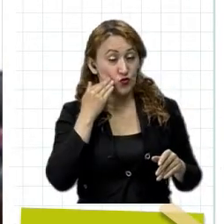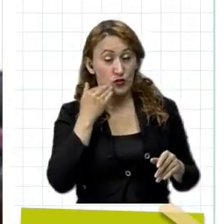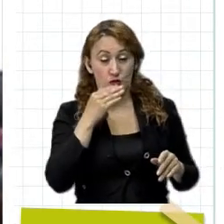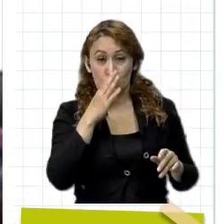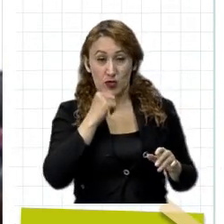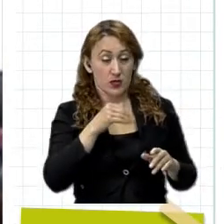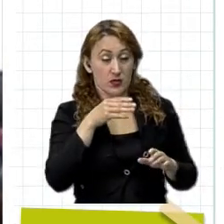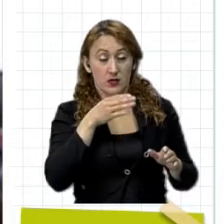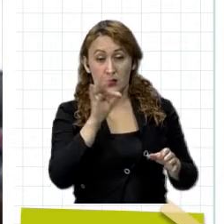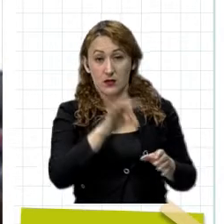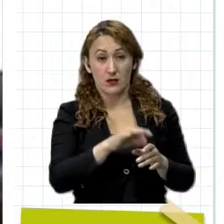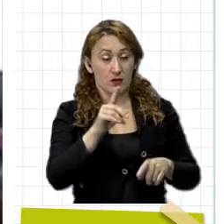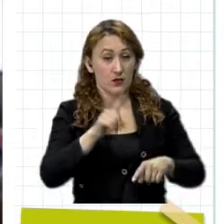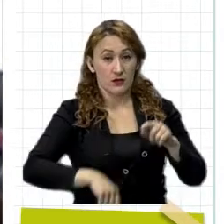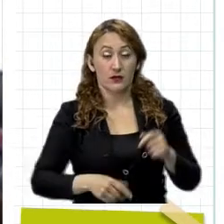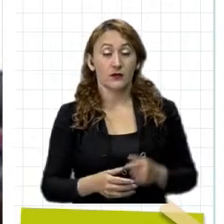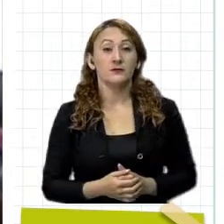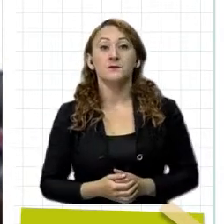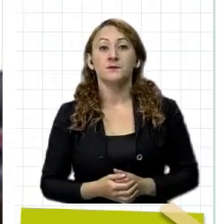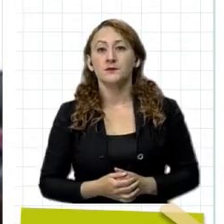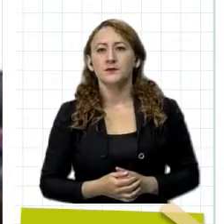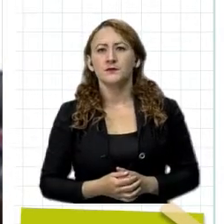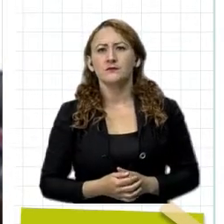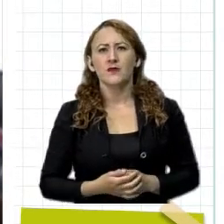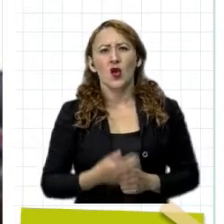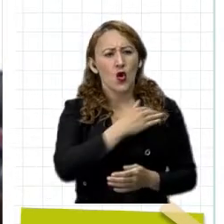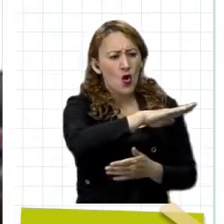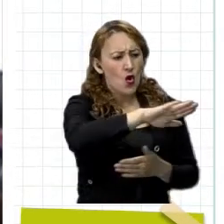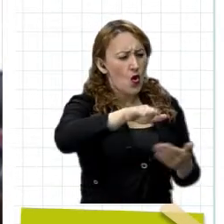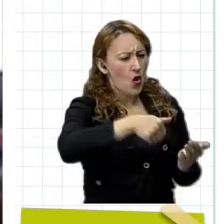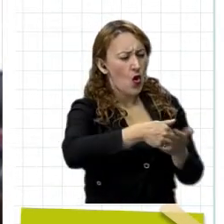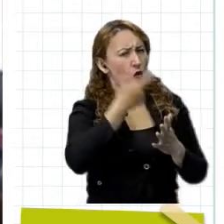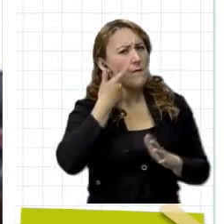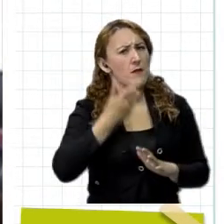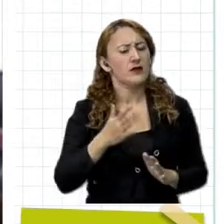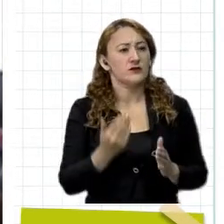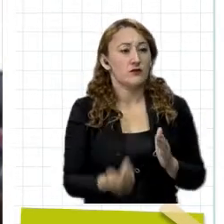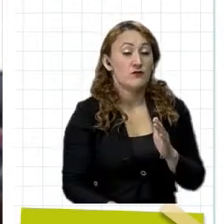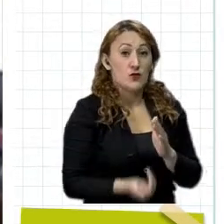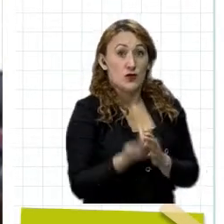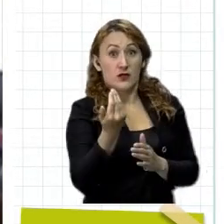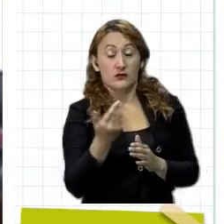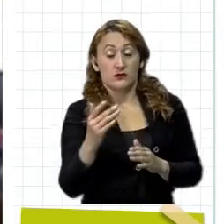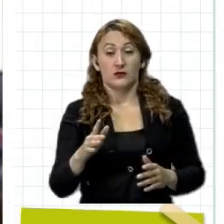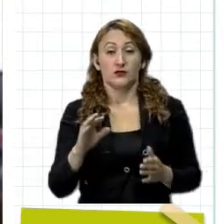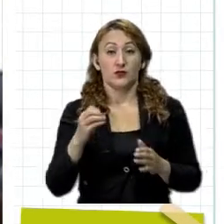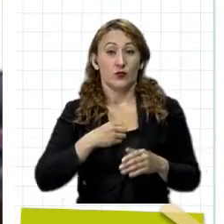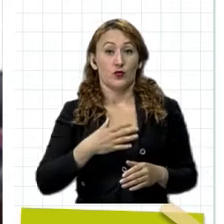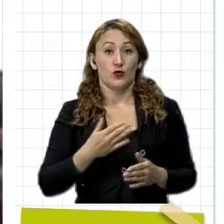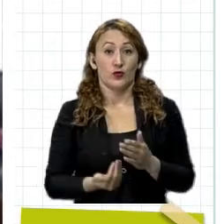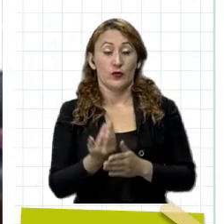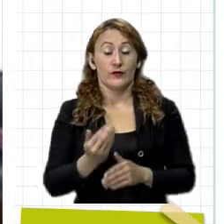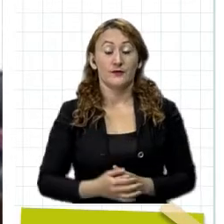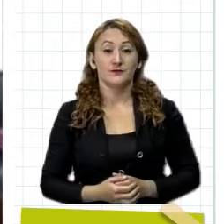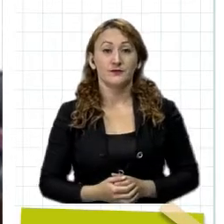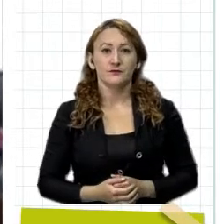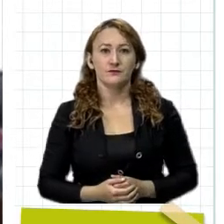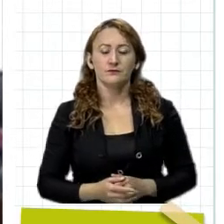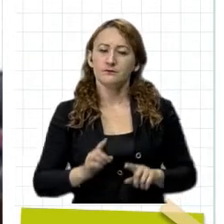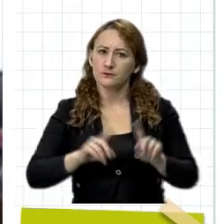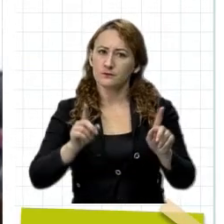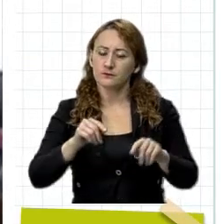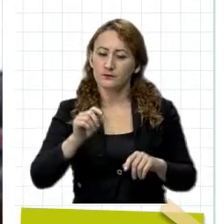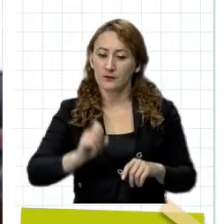todo esto parecía ofrecer una nueva oportunidad a la modernización. No obstante, cuando terminó el